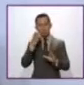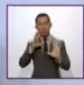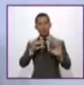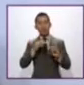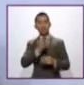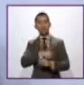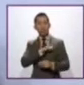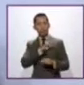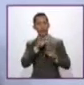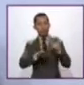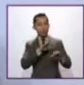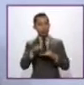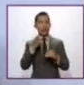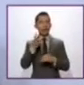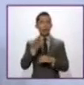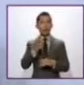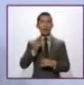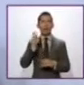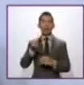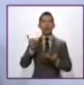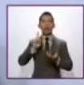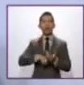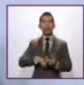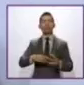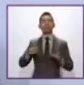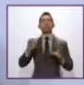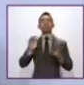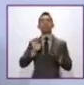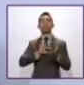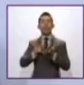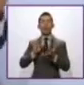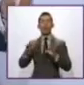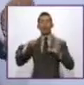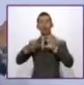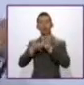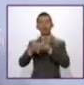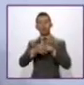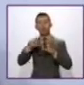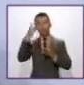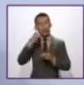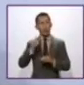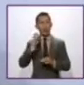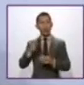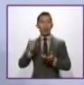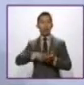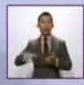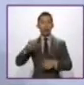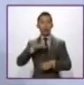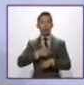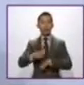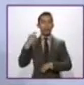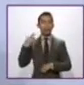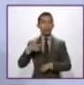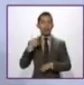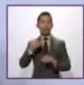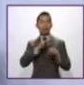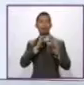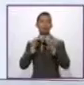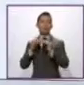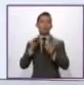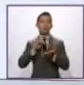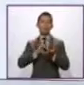salud y apostándole a la conectividad y apostándole a que poder ser un estado mucho más equitativo.